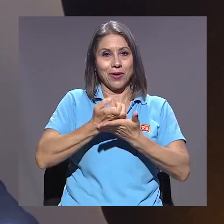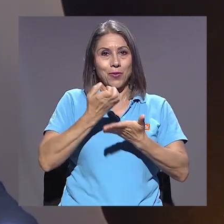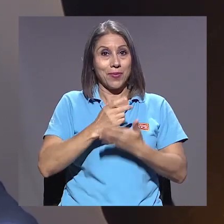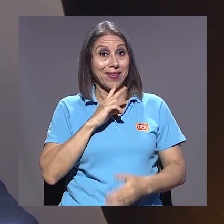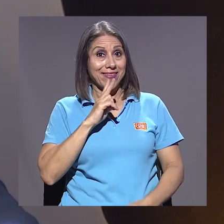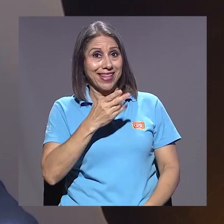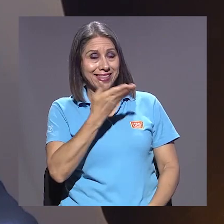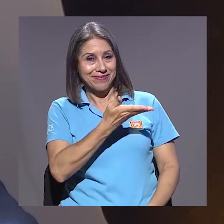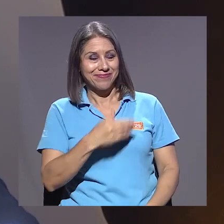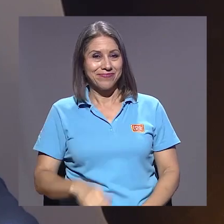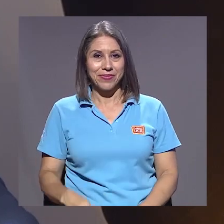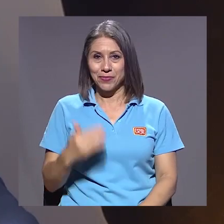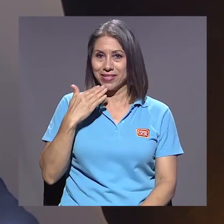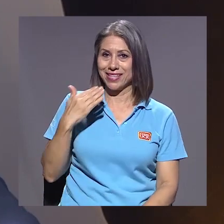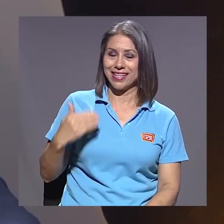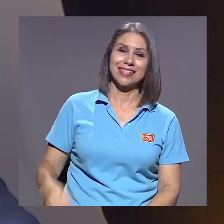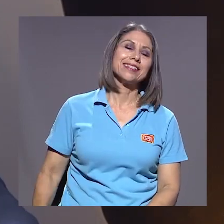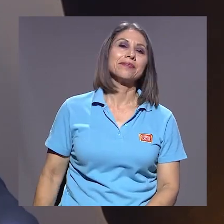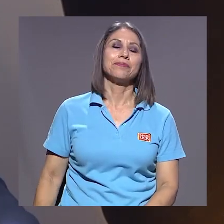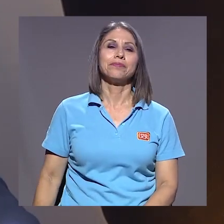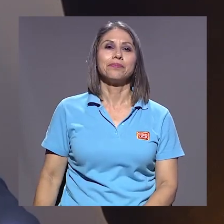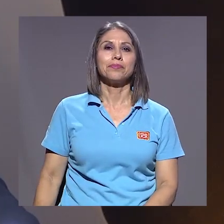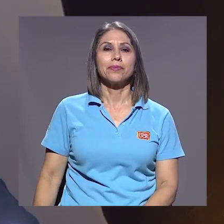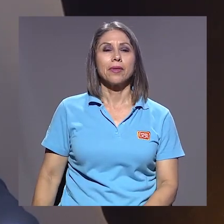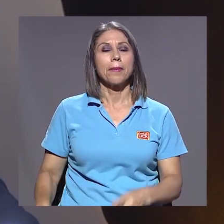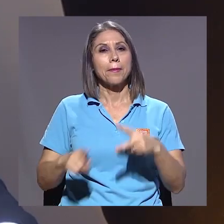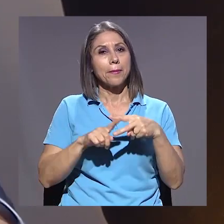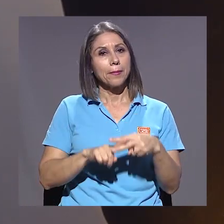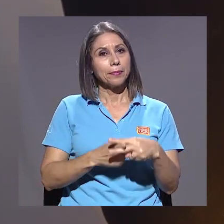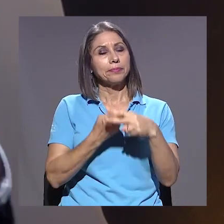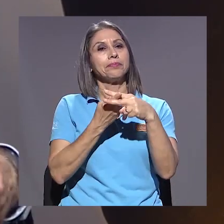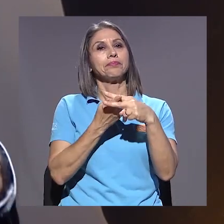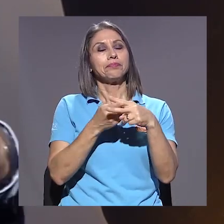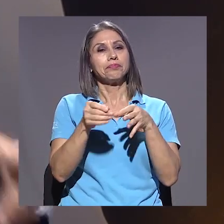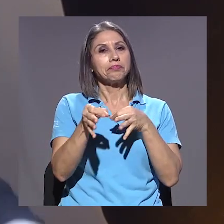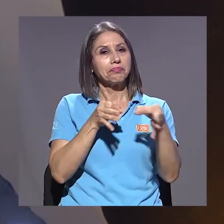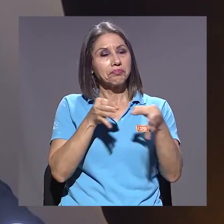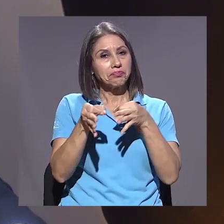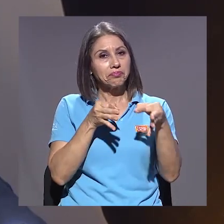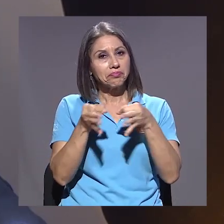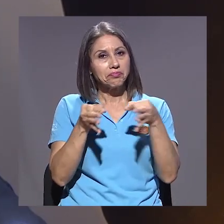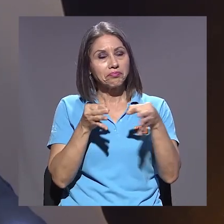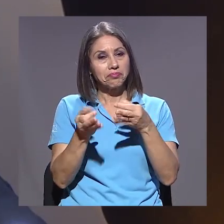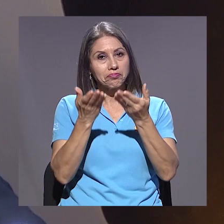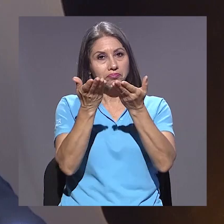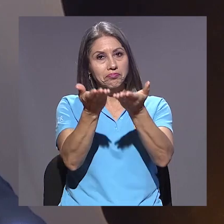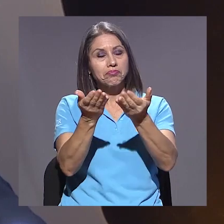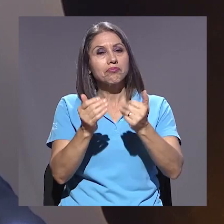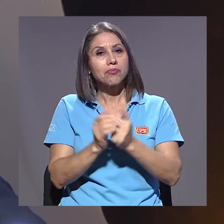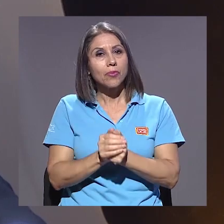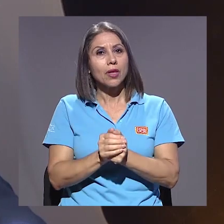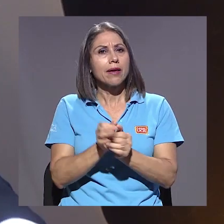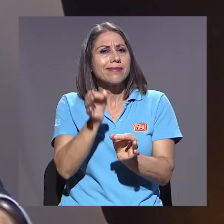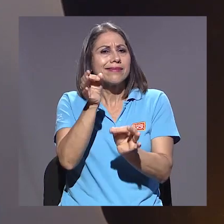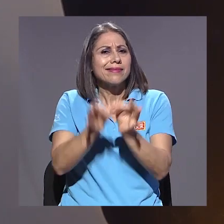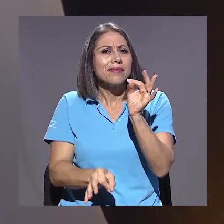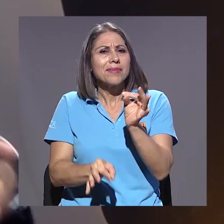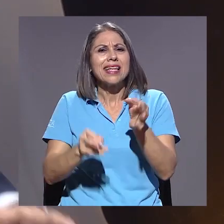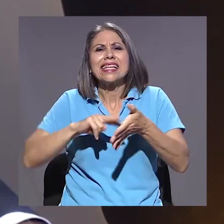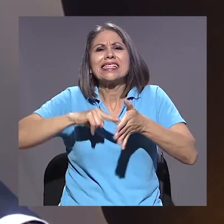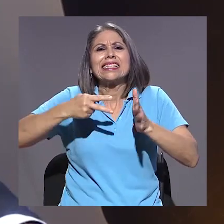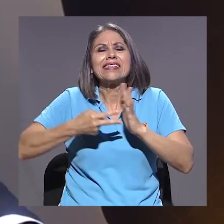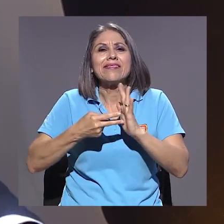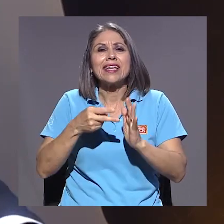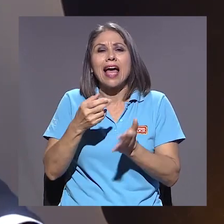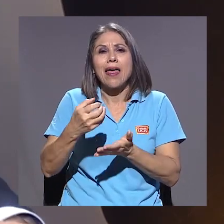¿verdad? Muchas gracias. Vamos a iniciar, digamos, explicando a los televidentes en forma simple qué es una